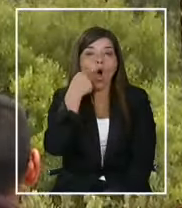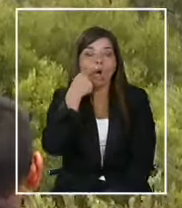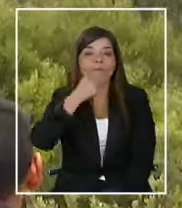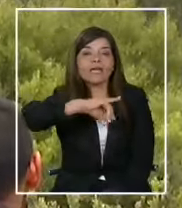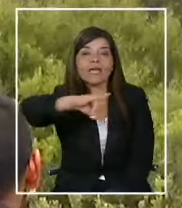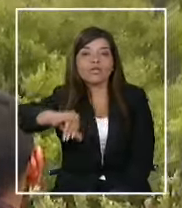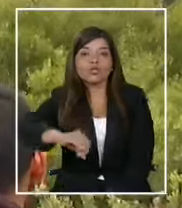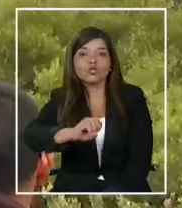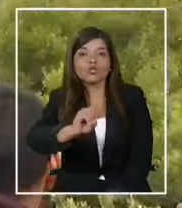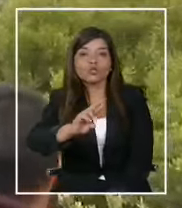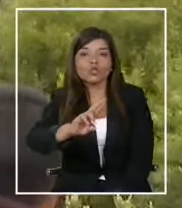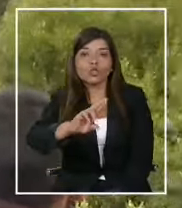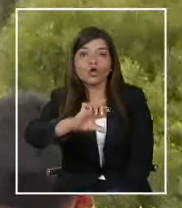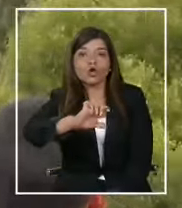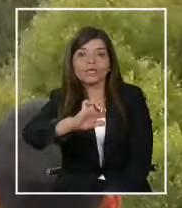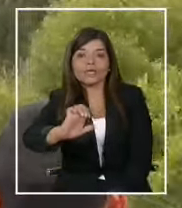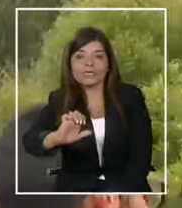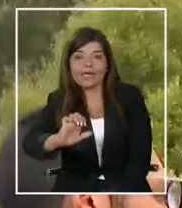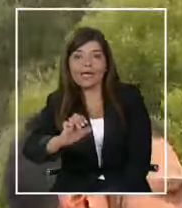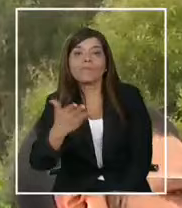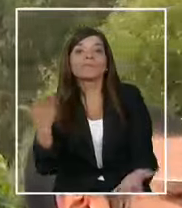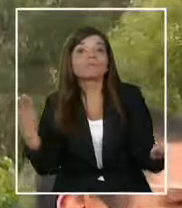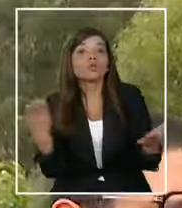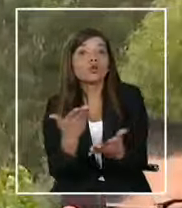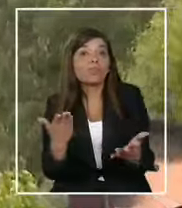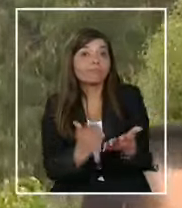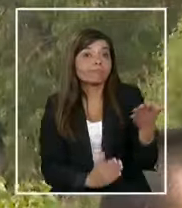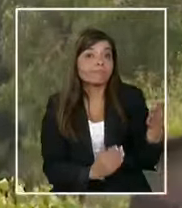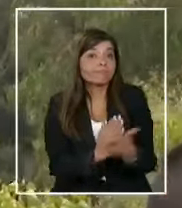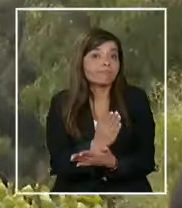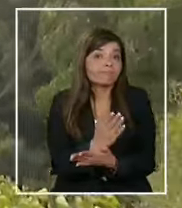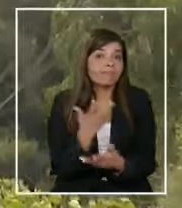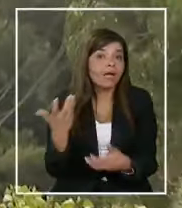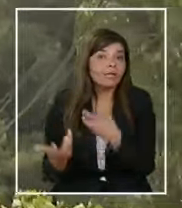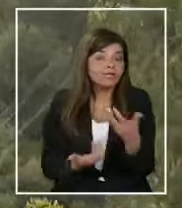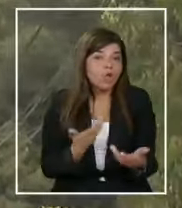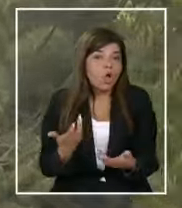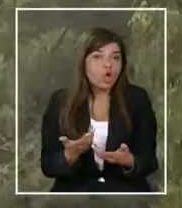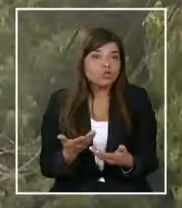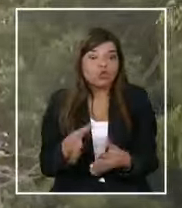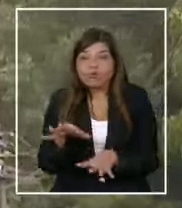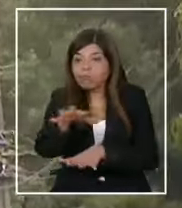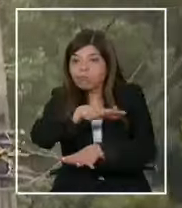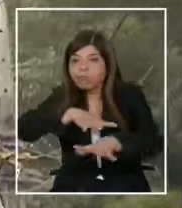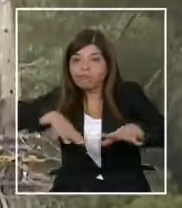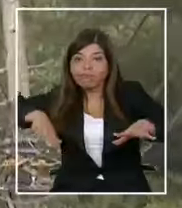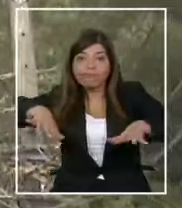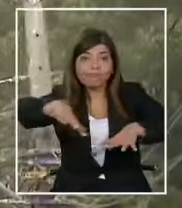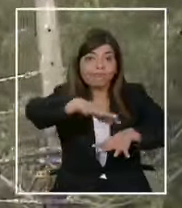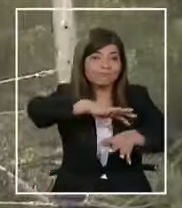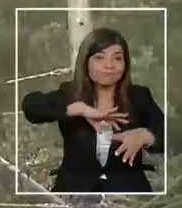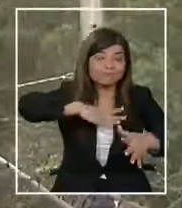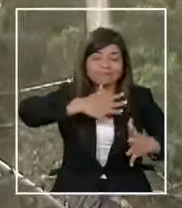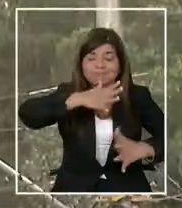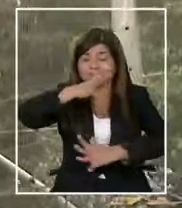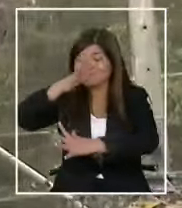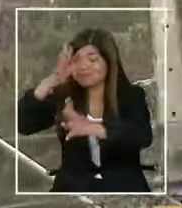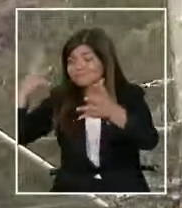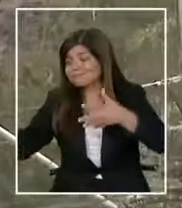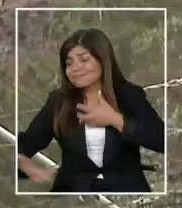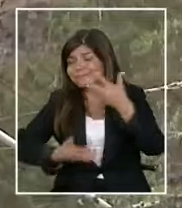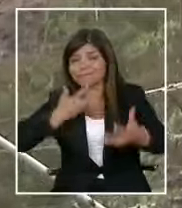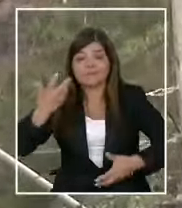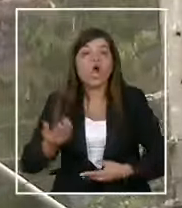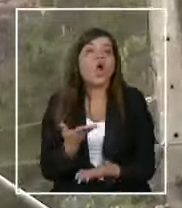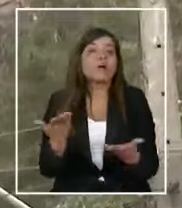si los invitamos a escuchar esas declaraciones respecto a cómo se habría generado esta situación y cómo la geografía habría influido en la generación de